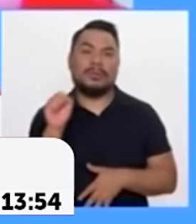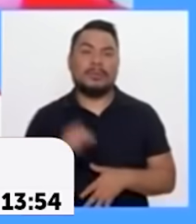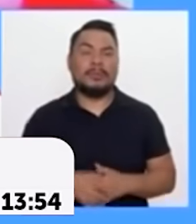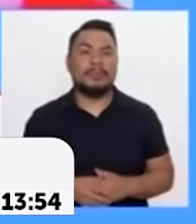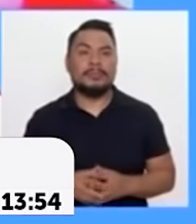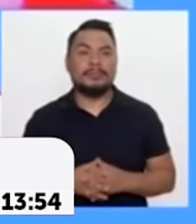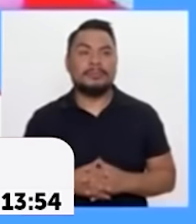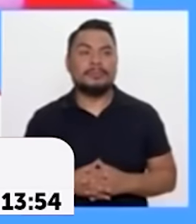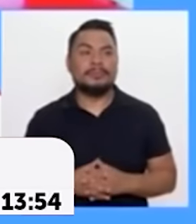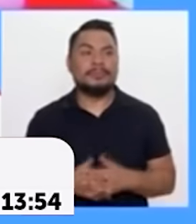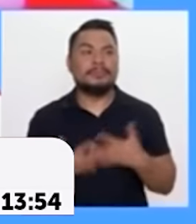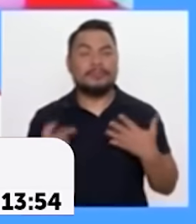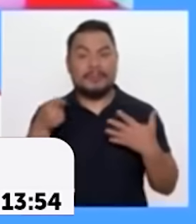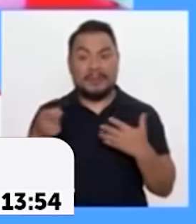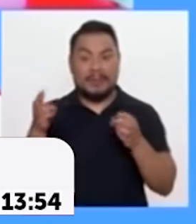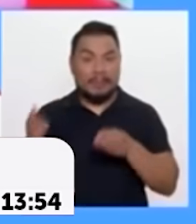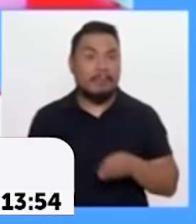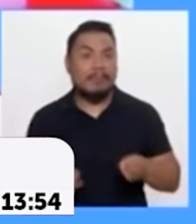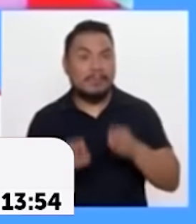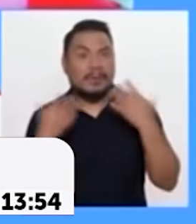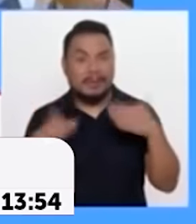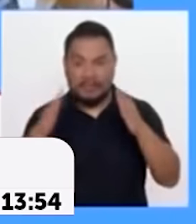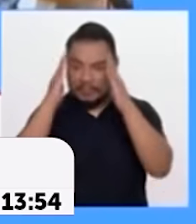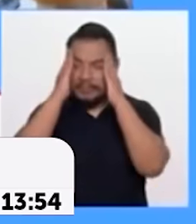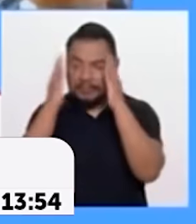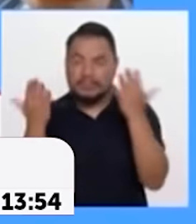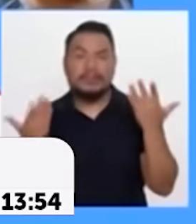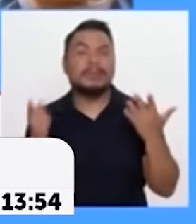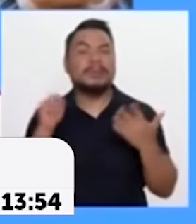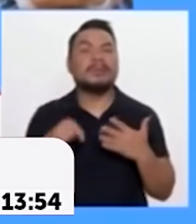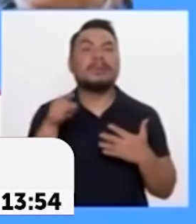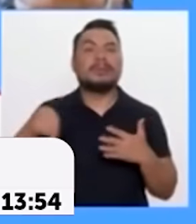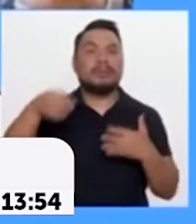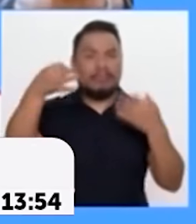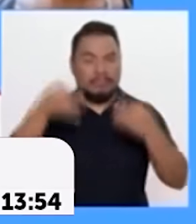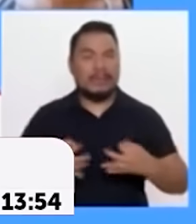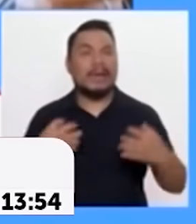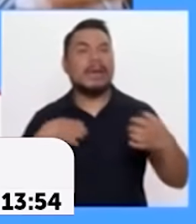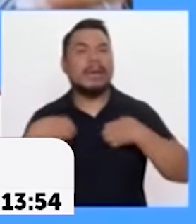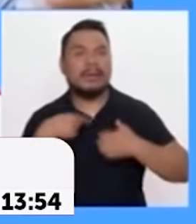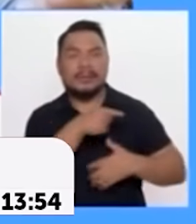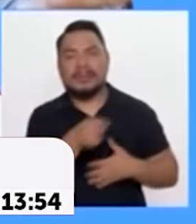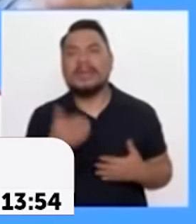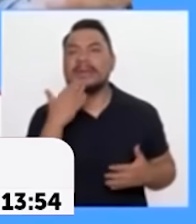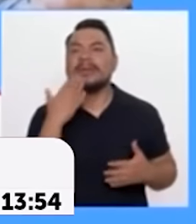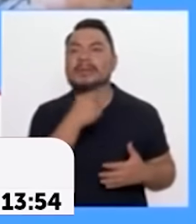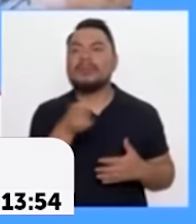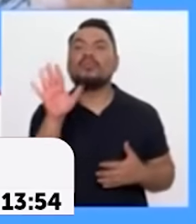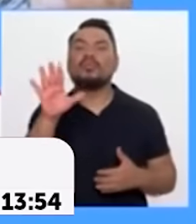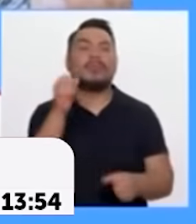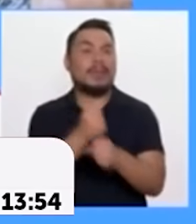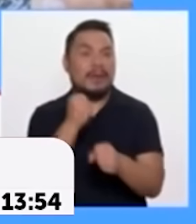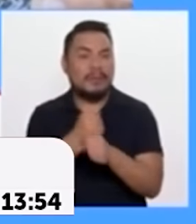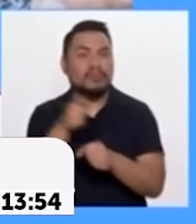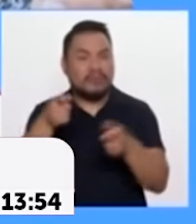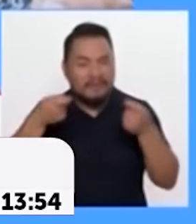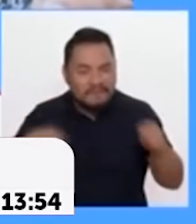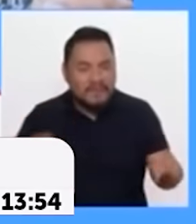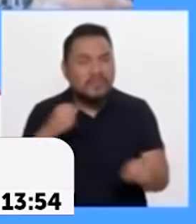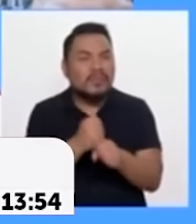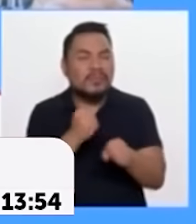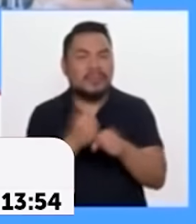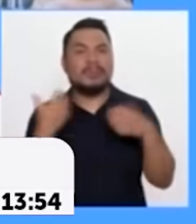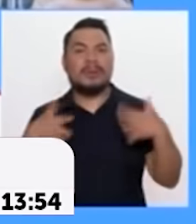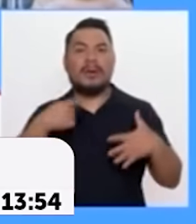esta manera, atendemos el legítimo reclamo de quienes con su trabajo y su esfuerzo